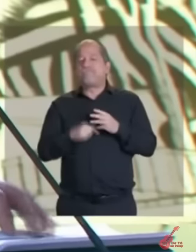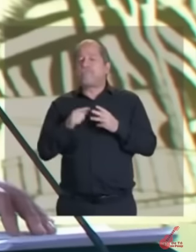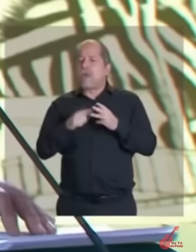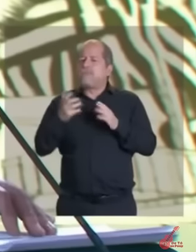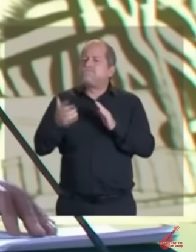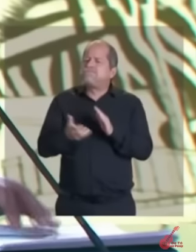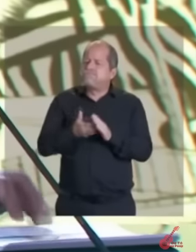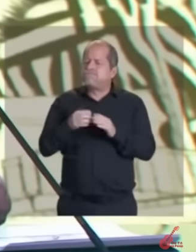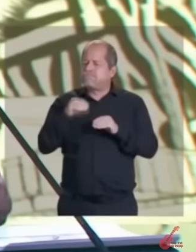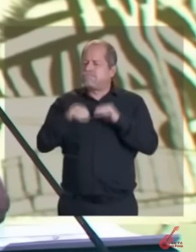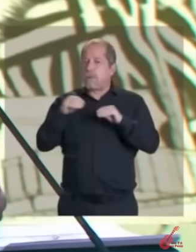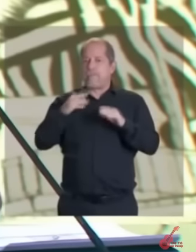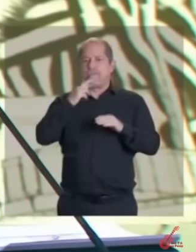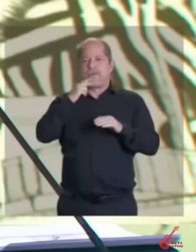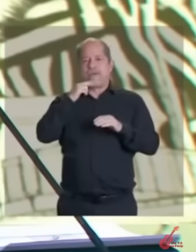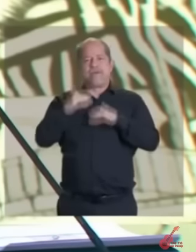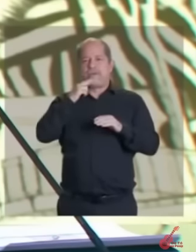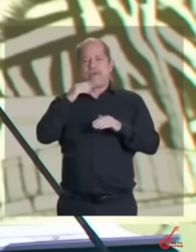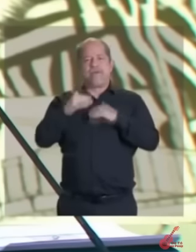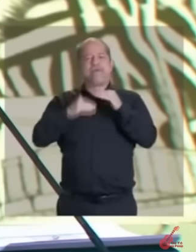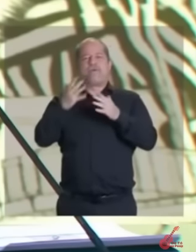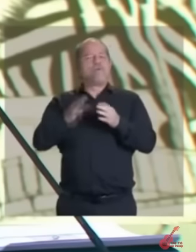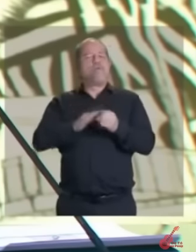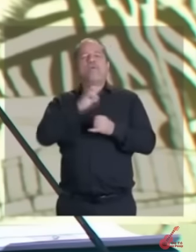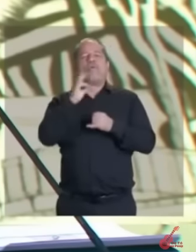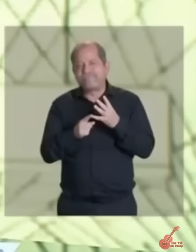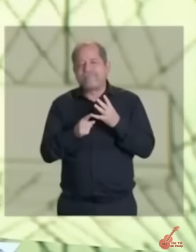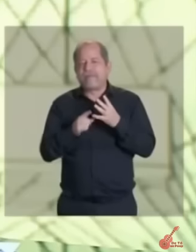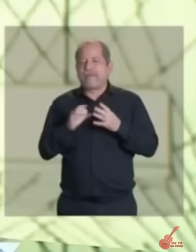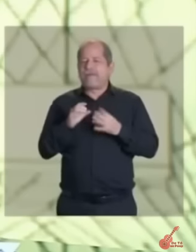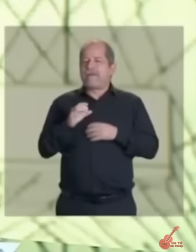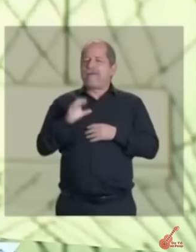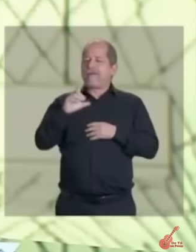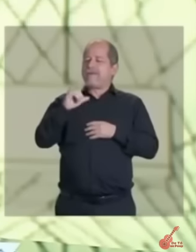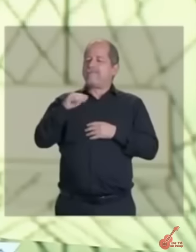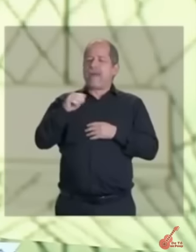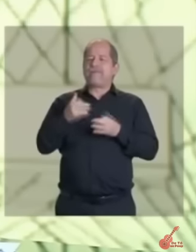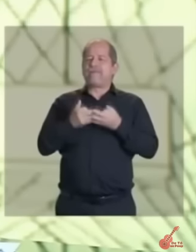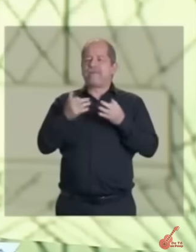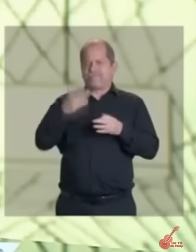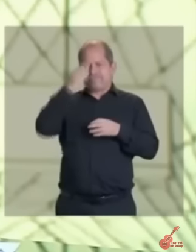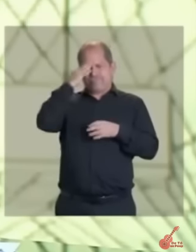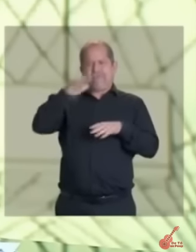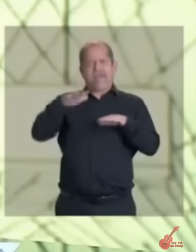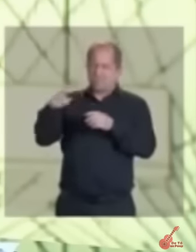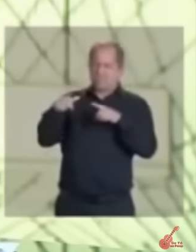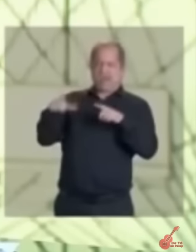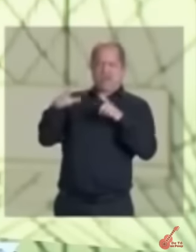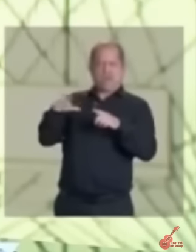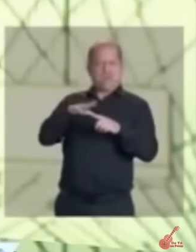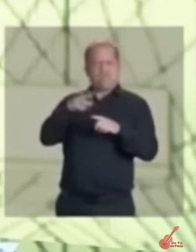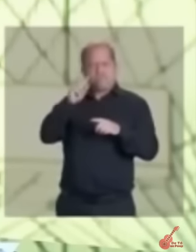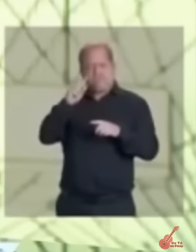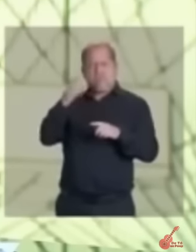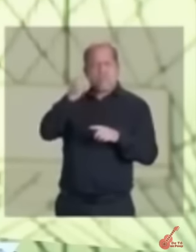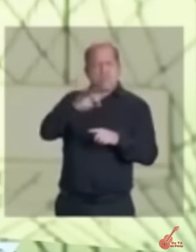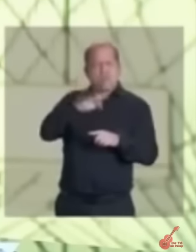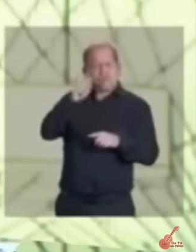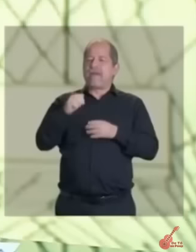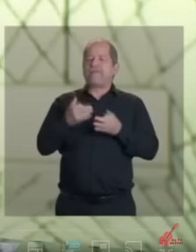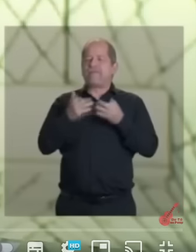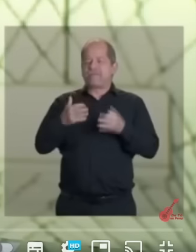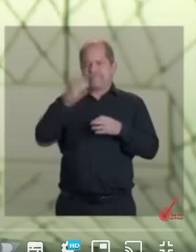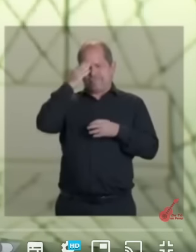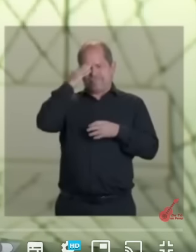masturbación y cerraremos con cambio de sexo y desarrollo del cal. Les recordamos que este hispano no tendrá el chiste de